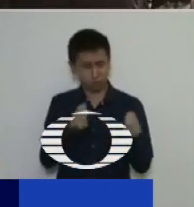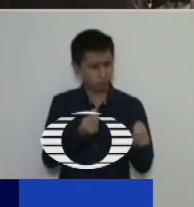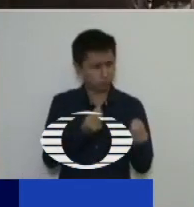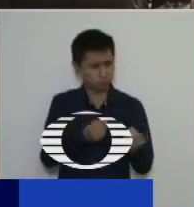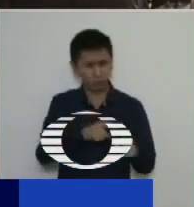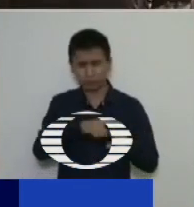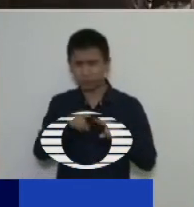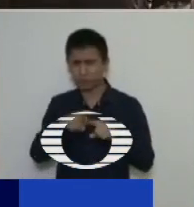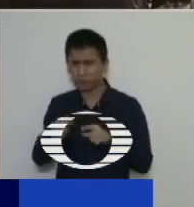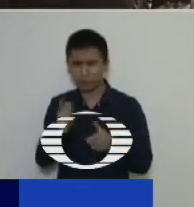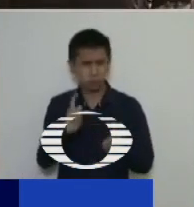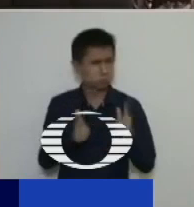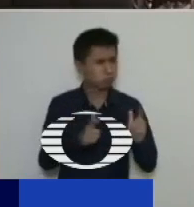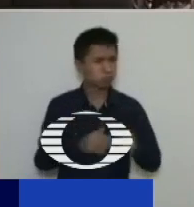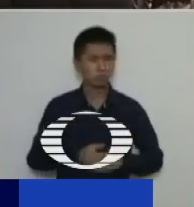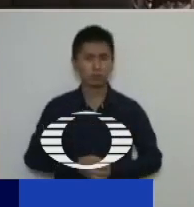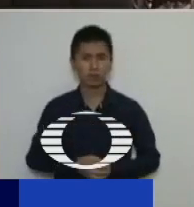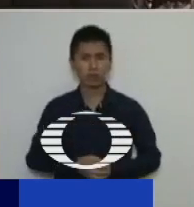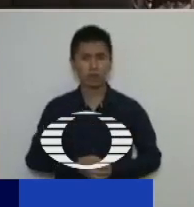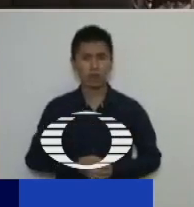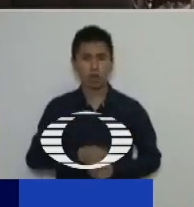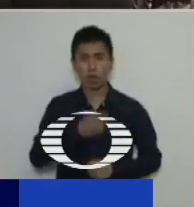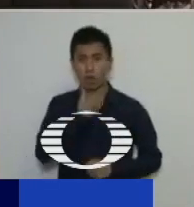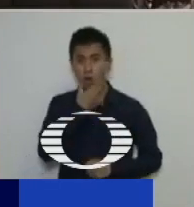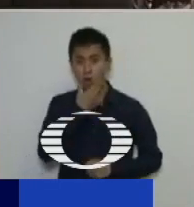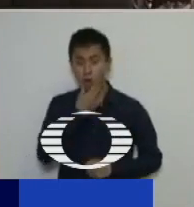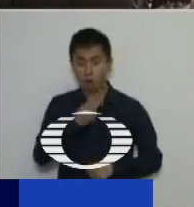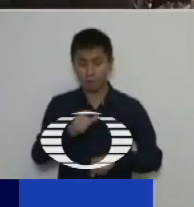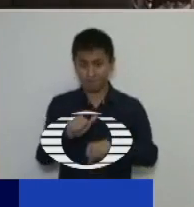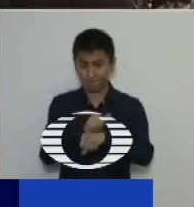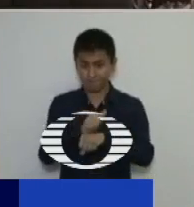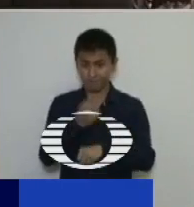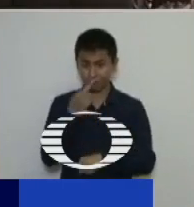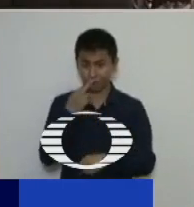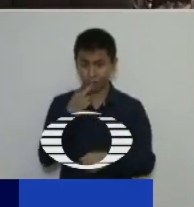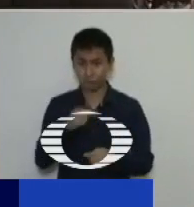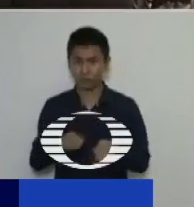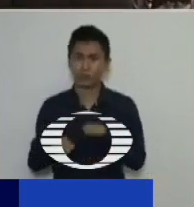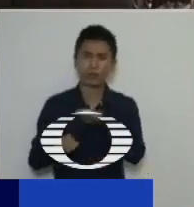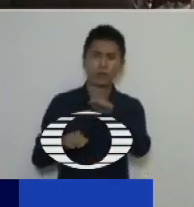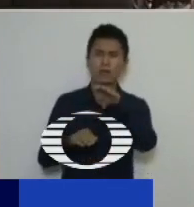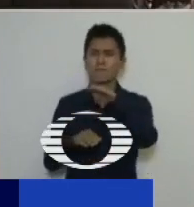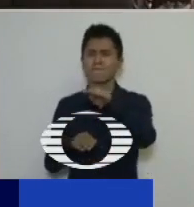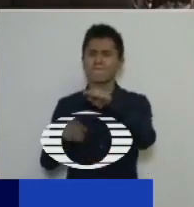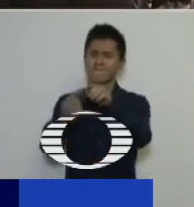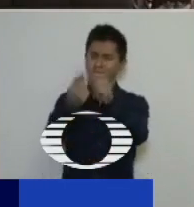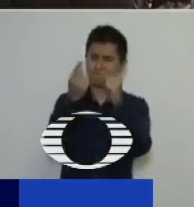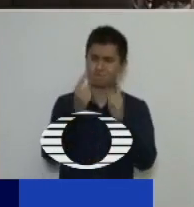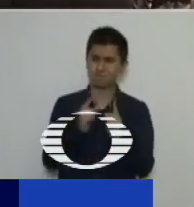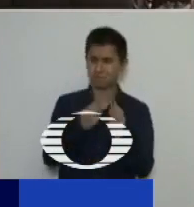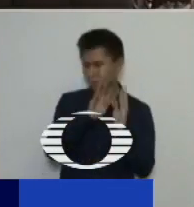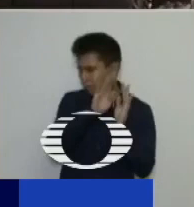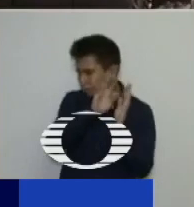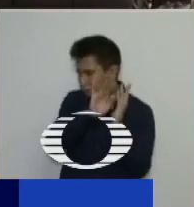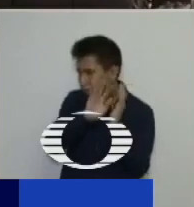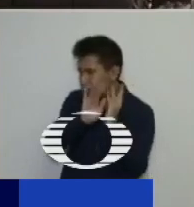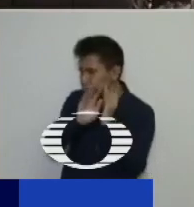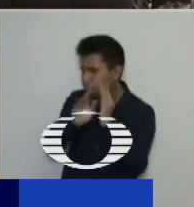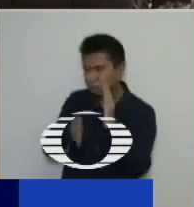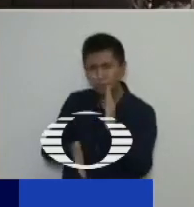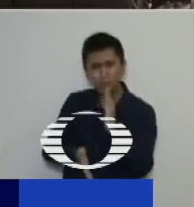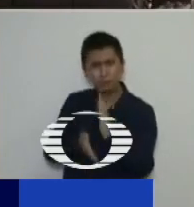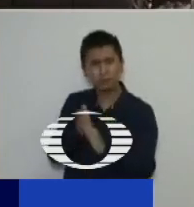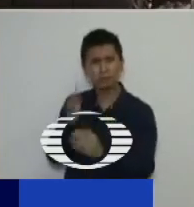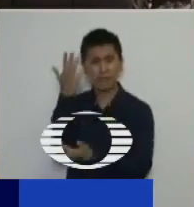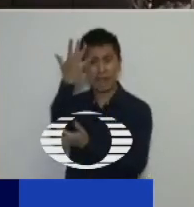el chófer que conducía esta camiseta de color roja y otras personas detienen de la misma y huyen hacia la maleza continuando